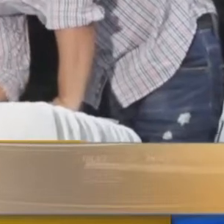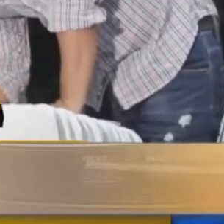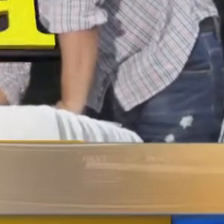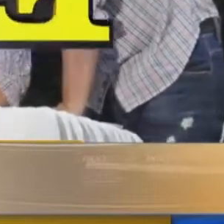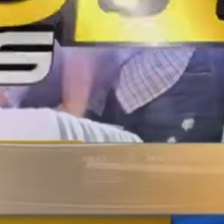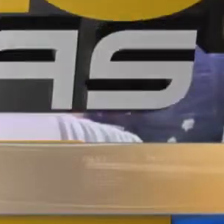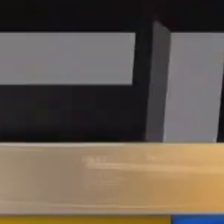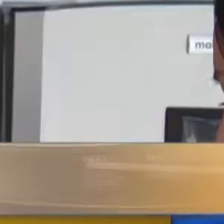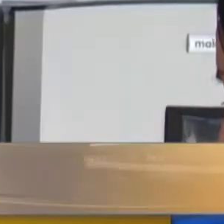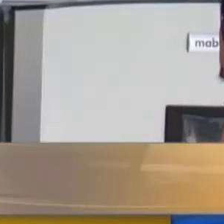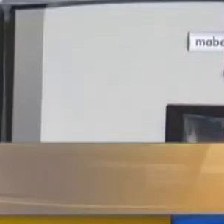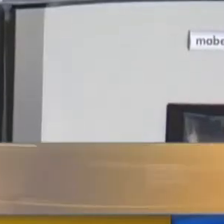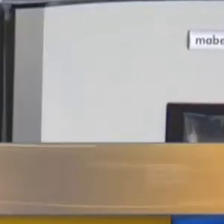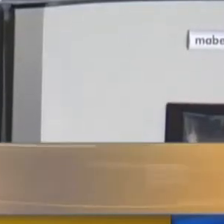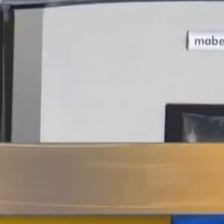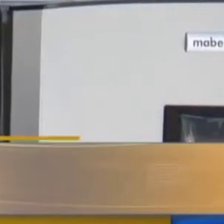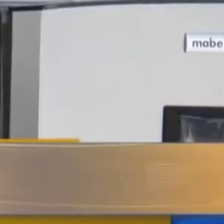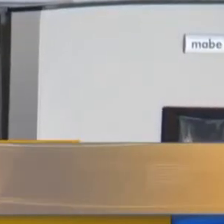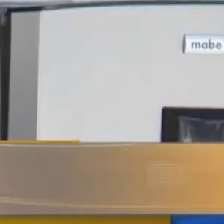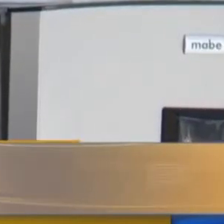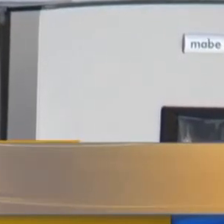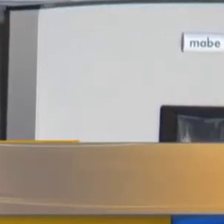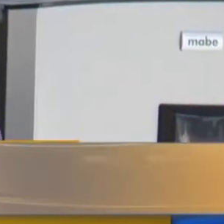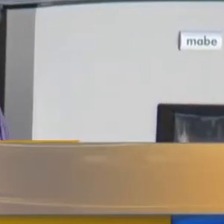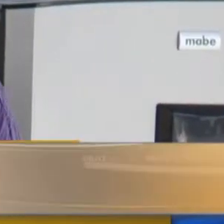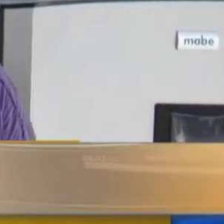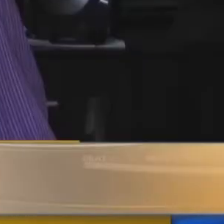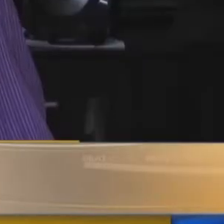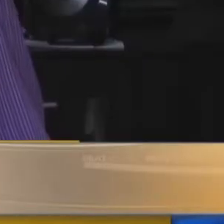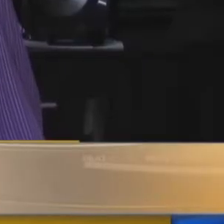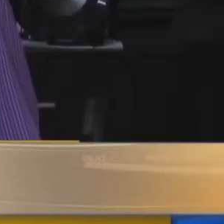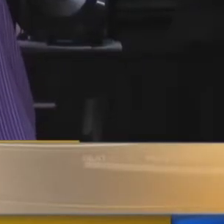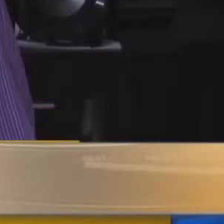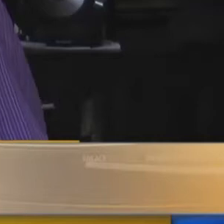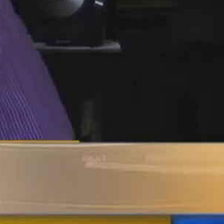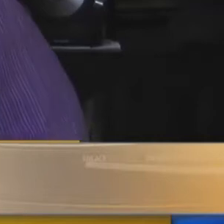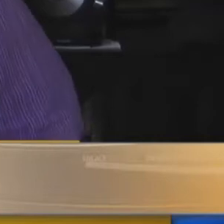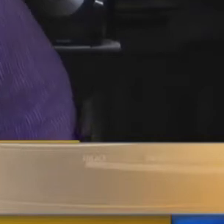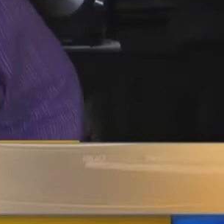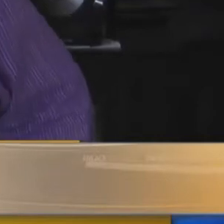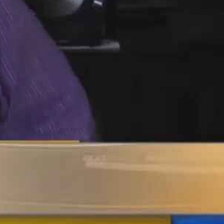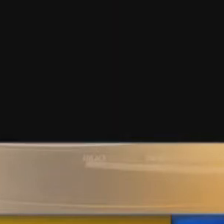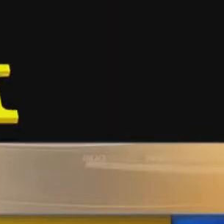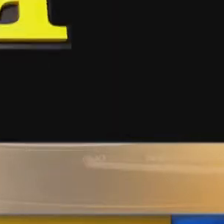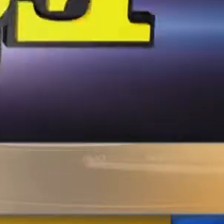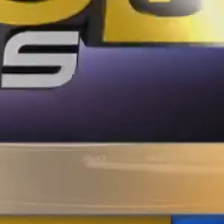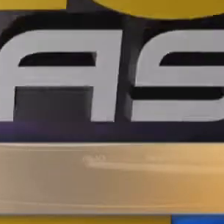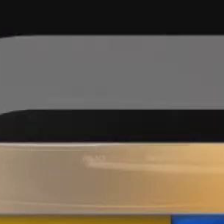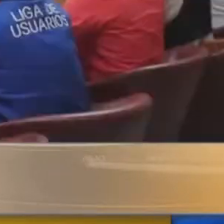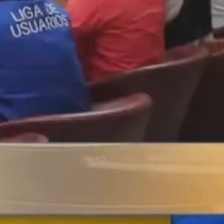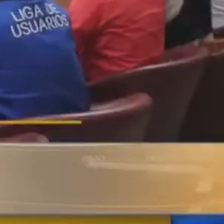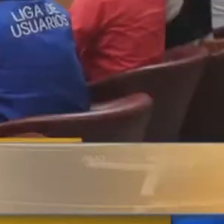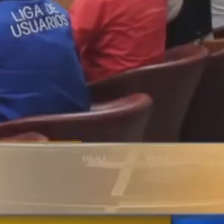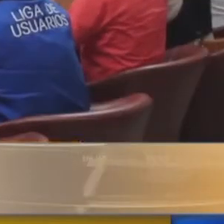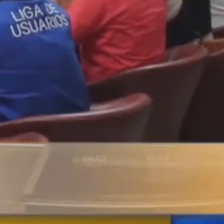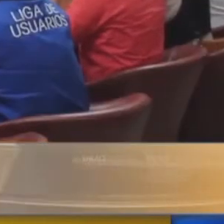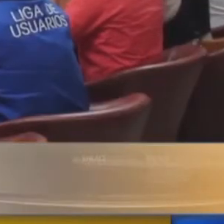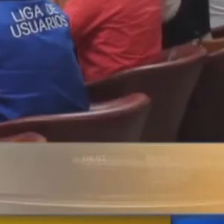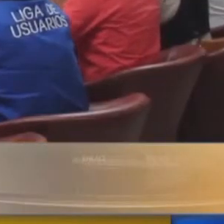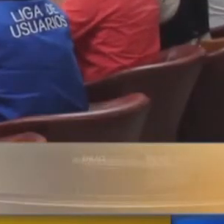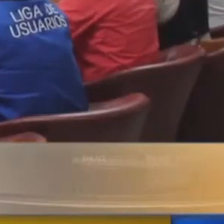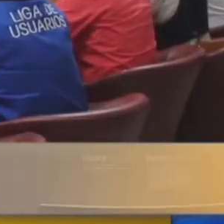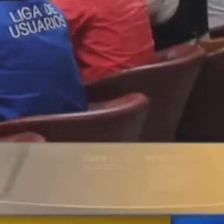legalización. Ladrones al acecho. Sujetos robaron tres aires acondicionados de un local comercial. Se reactivará el